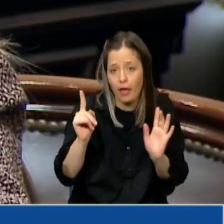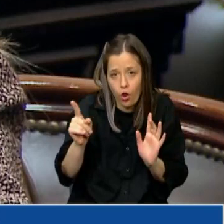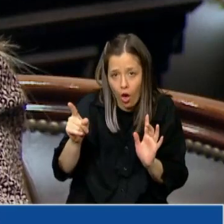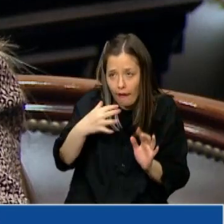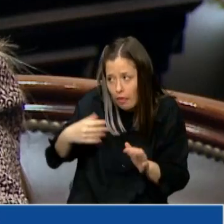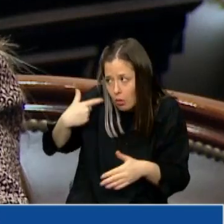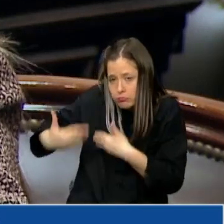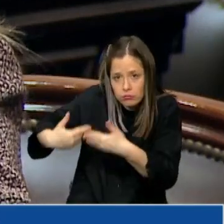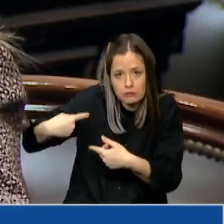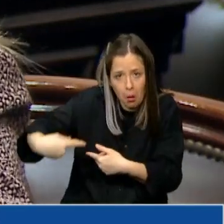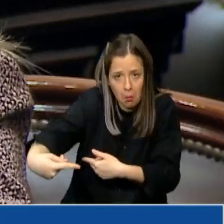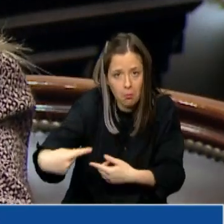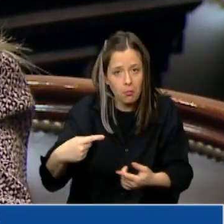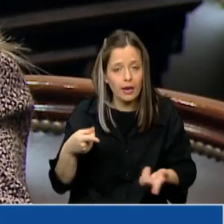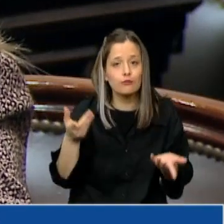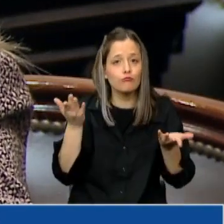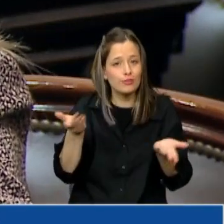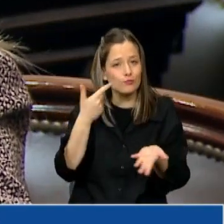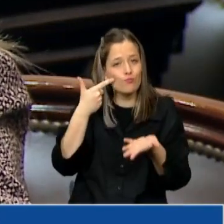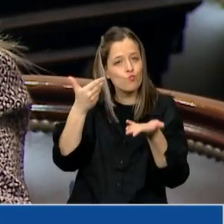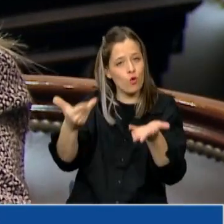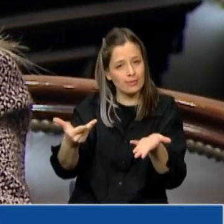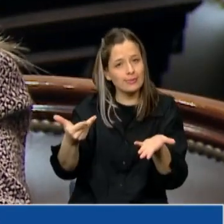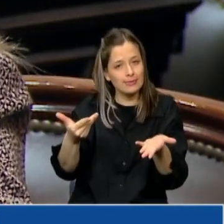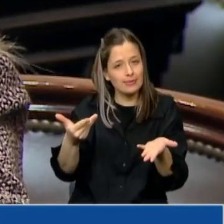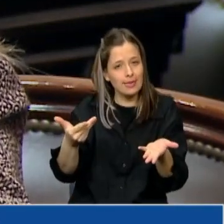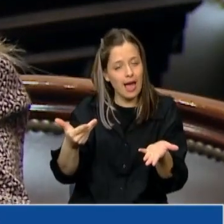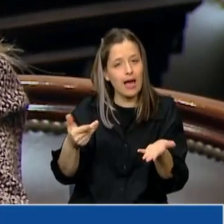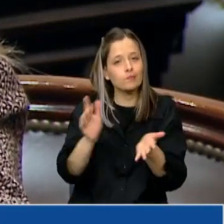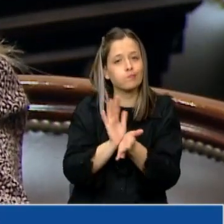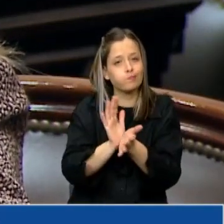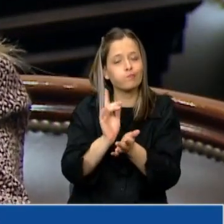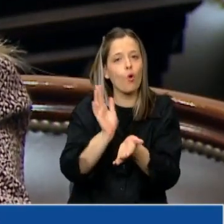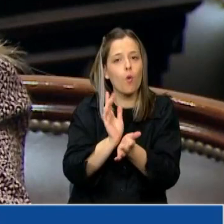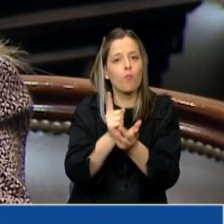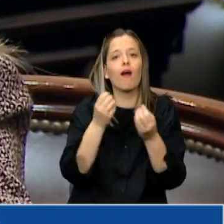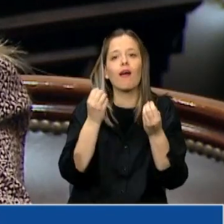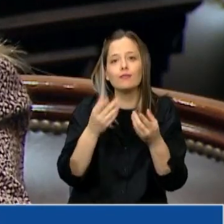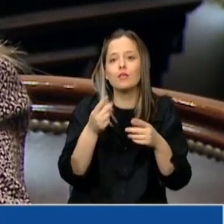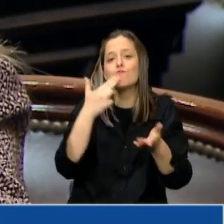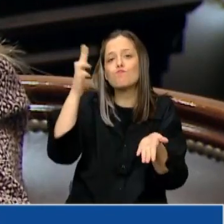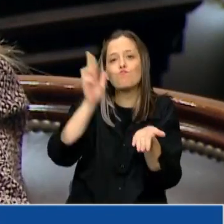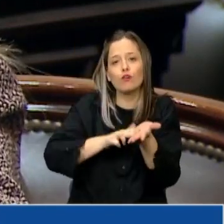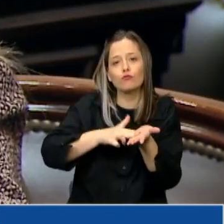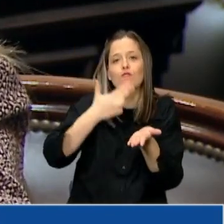que nos lleva a señalar que ha resultado finalmente un impuesto